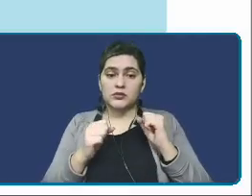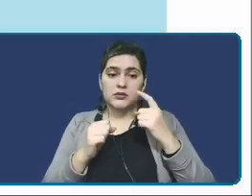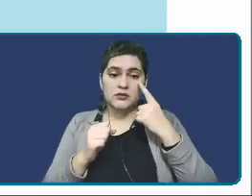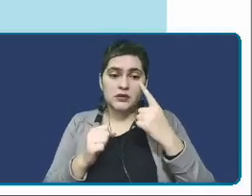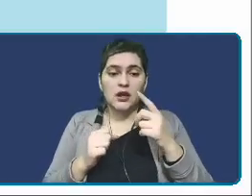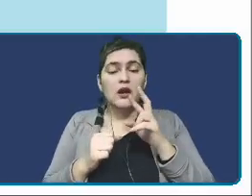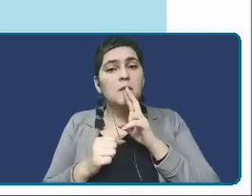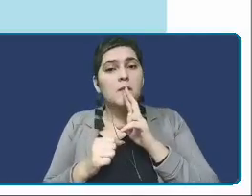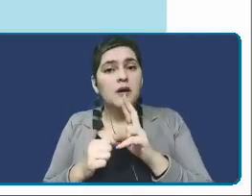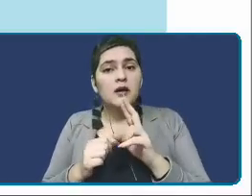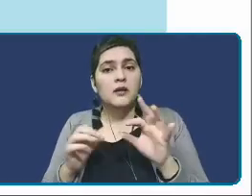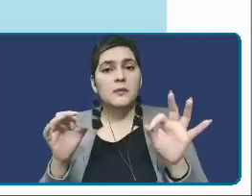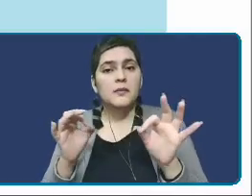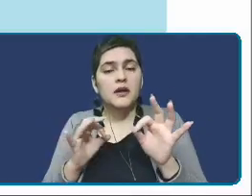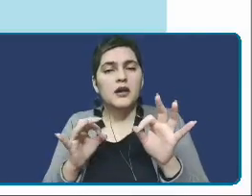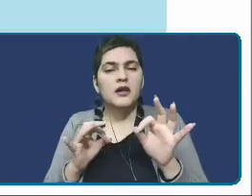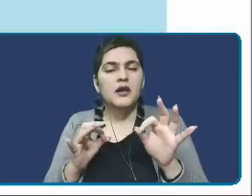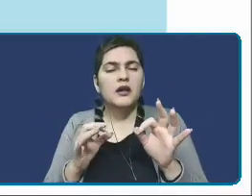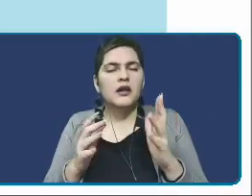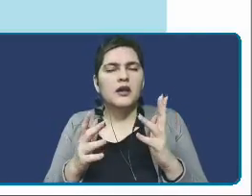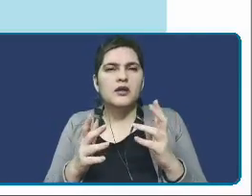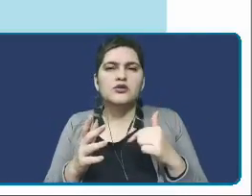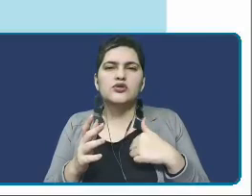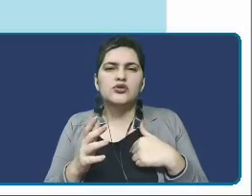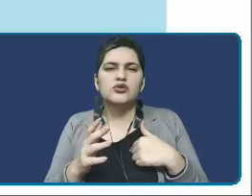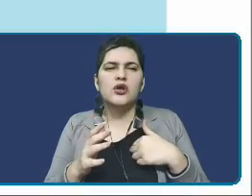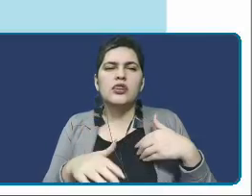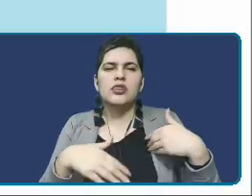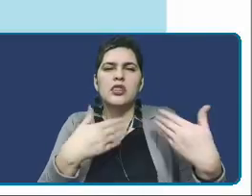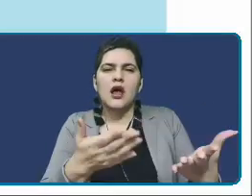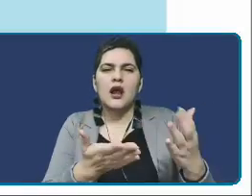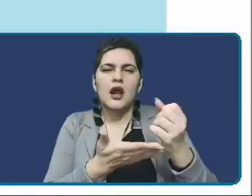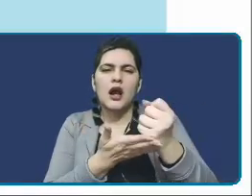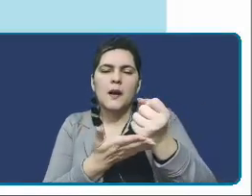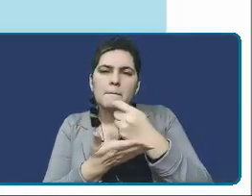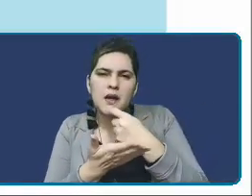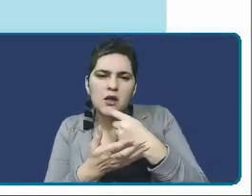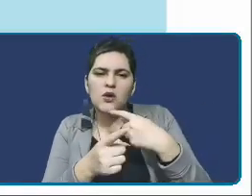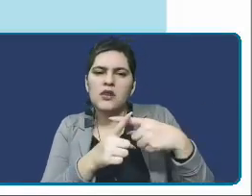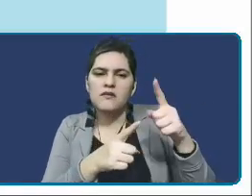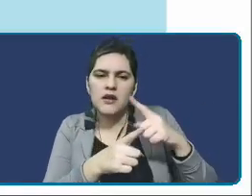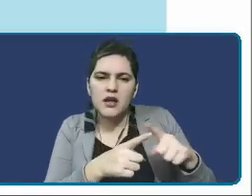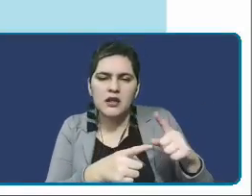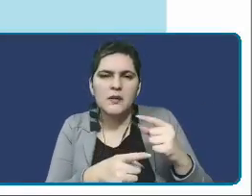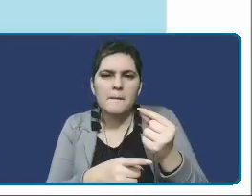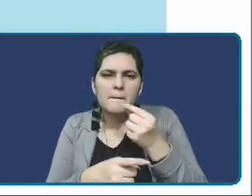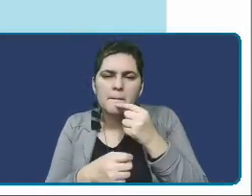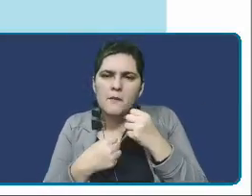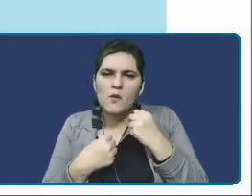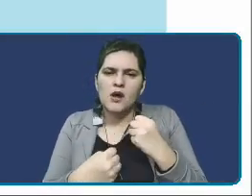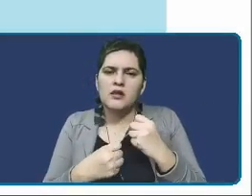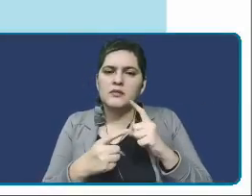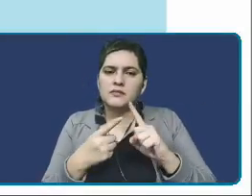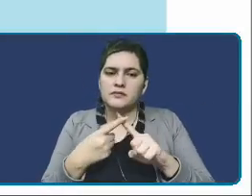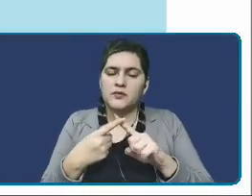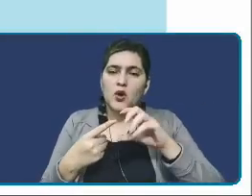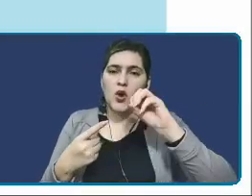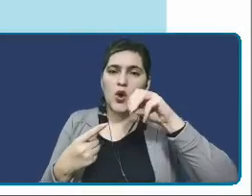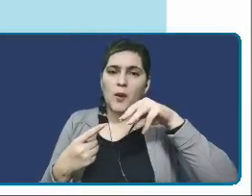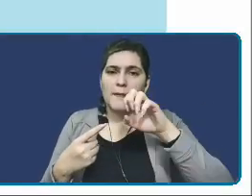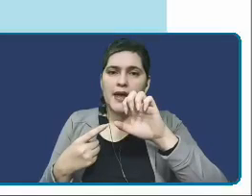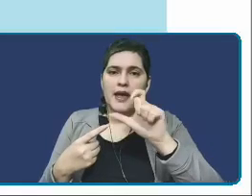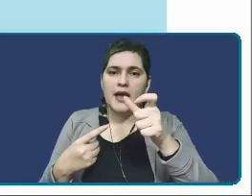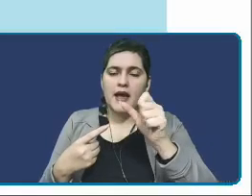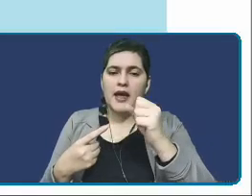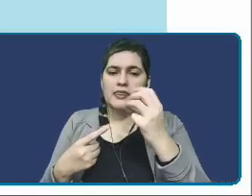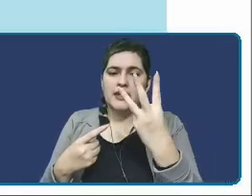vamos a prescribir o qué no vamos a prescribir? Los ácidos grasos omega 3, los suplementos vitamínicos y algunos otros suplementos.